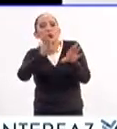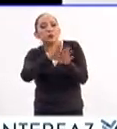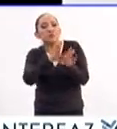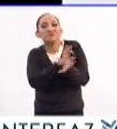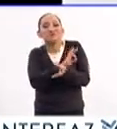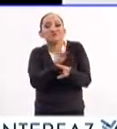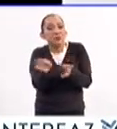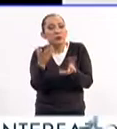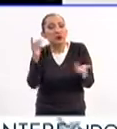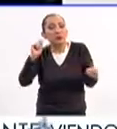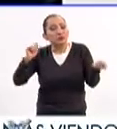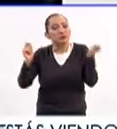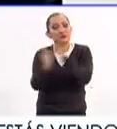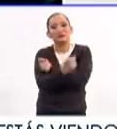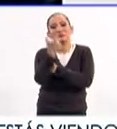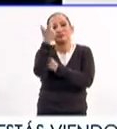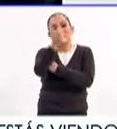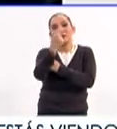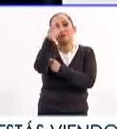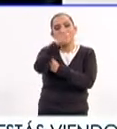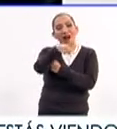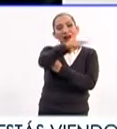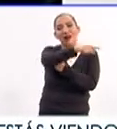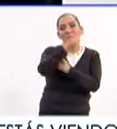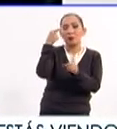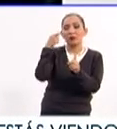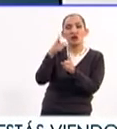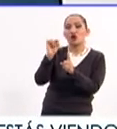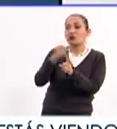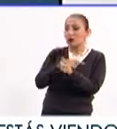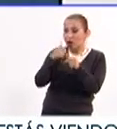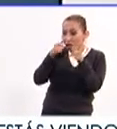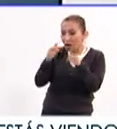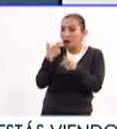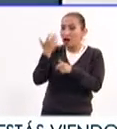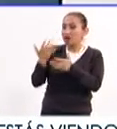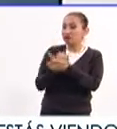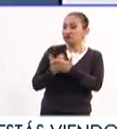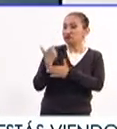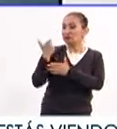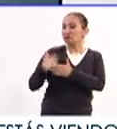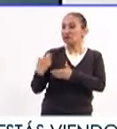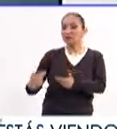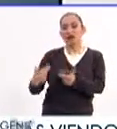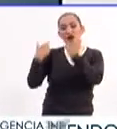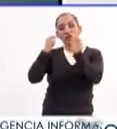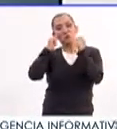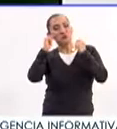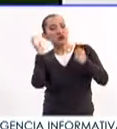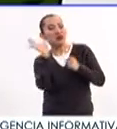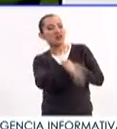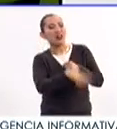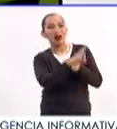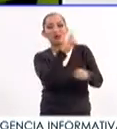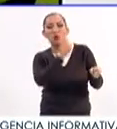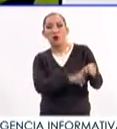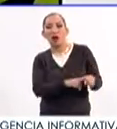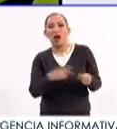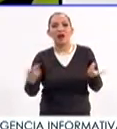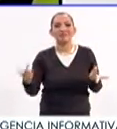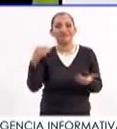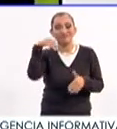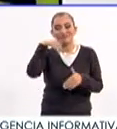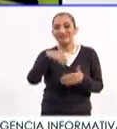podríamos dar un viraje en la economía para que el objetivo no sea solo el crecimiento lineal y ascendente de los